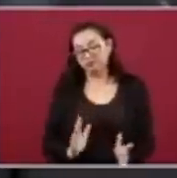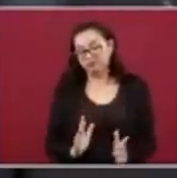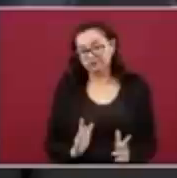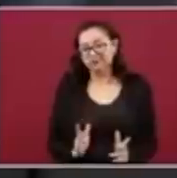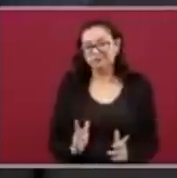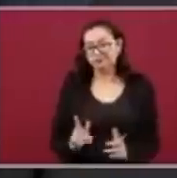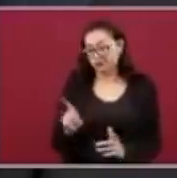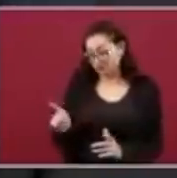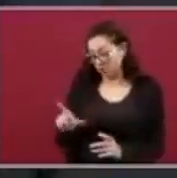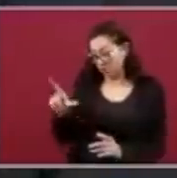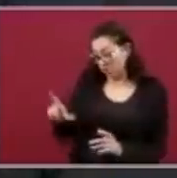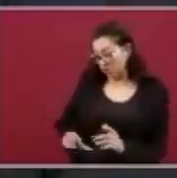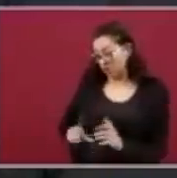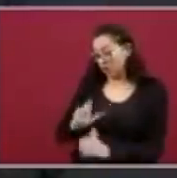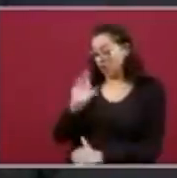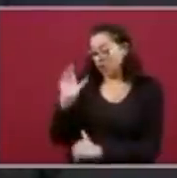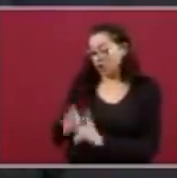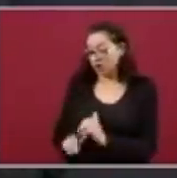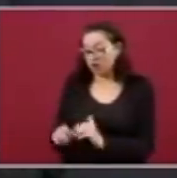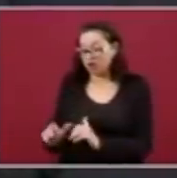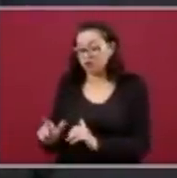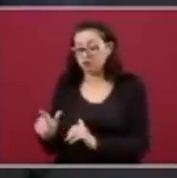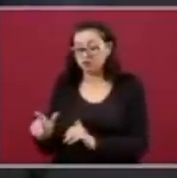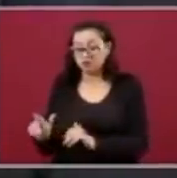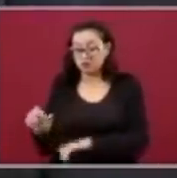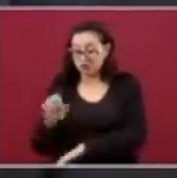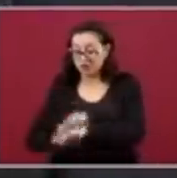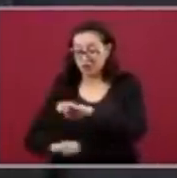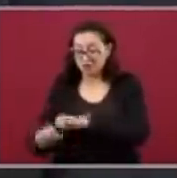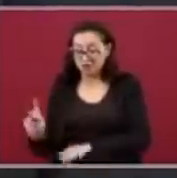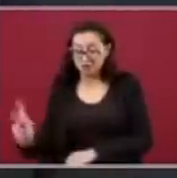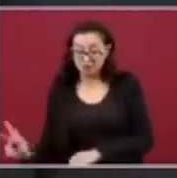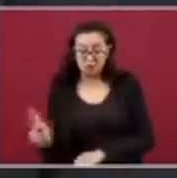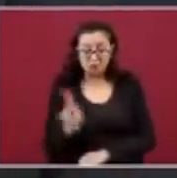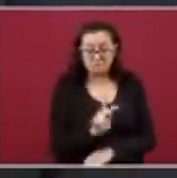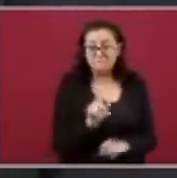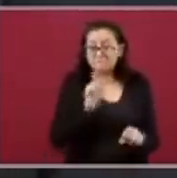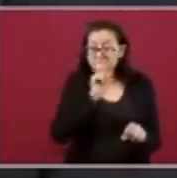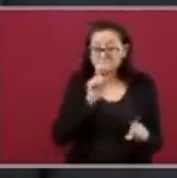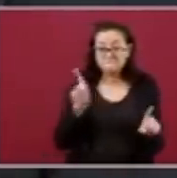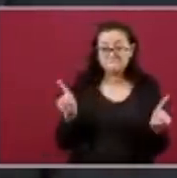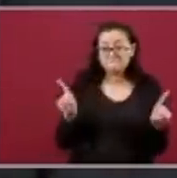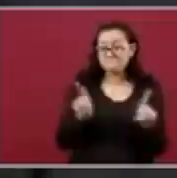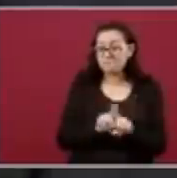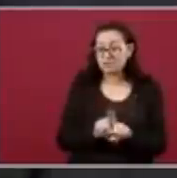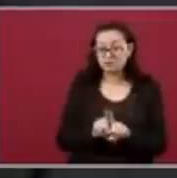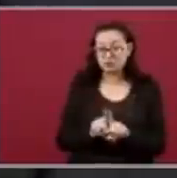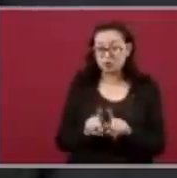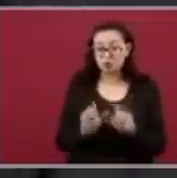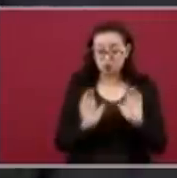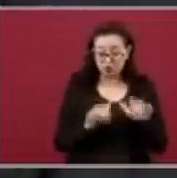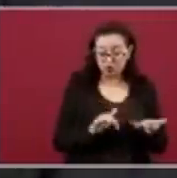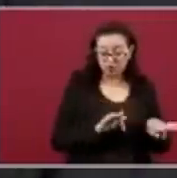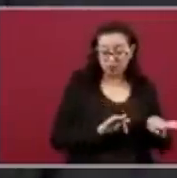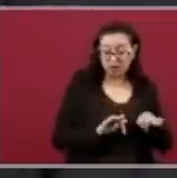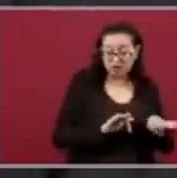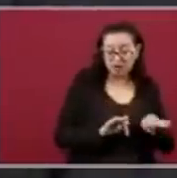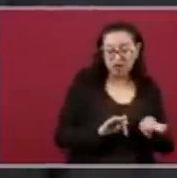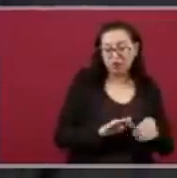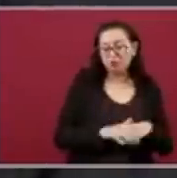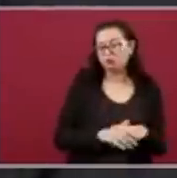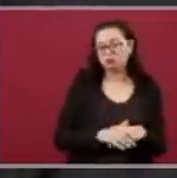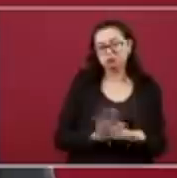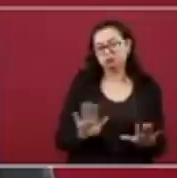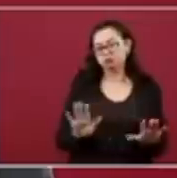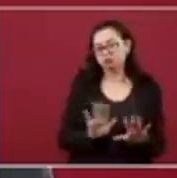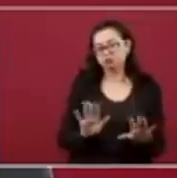laborar en empresas afines al cargo que